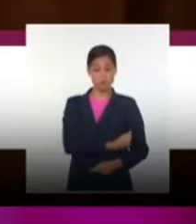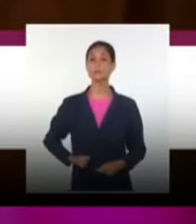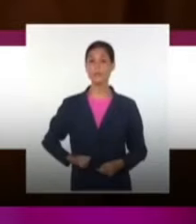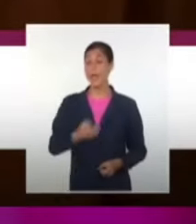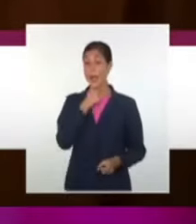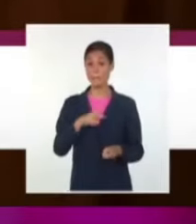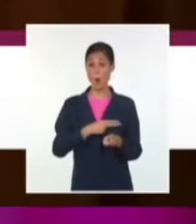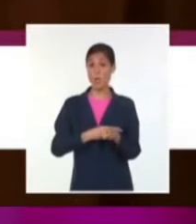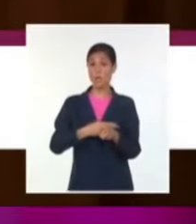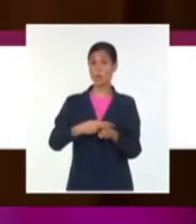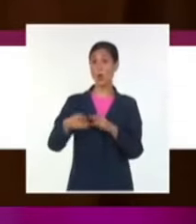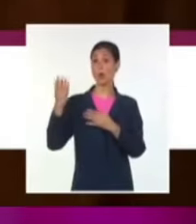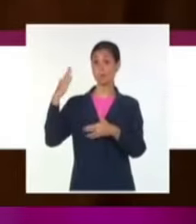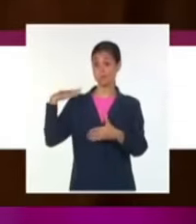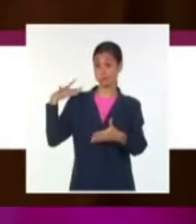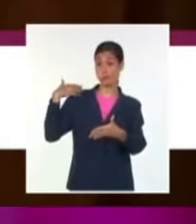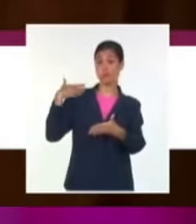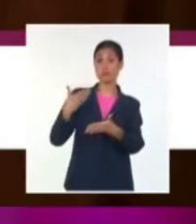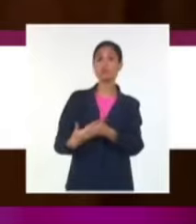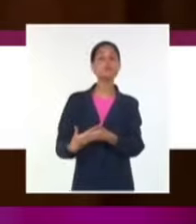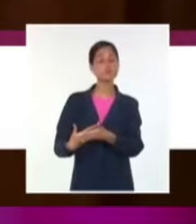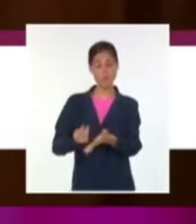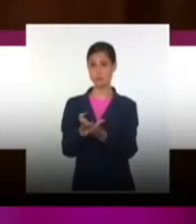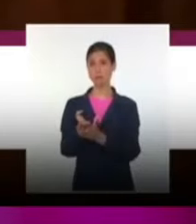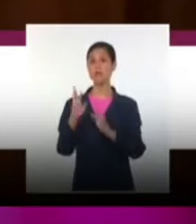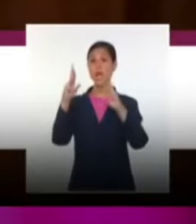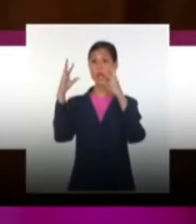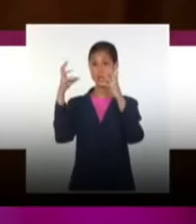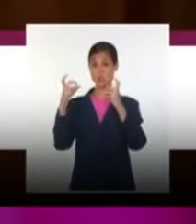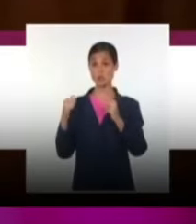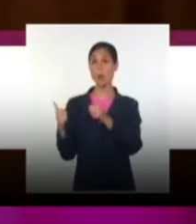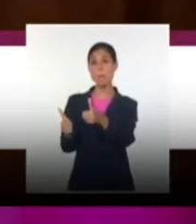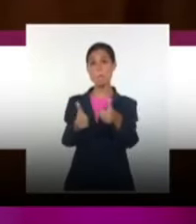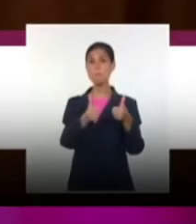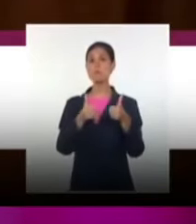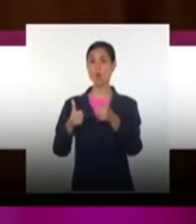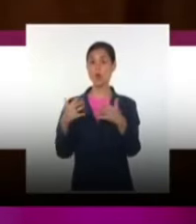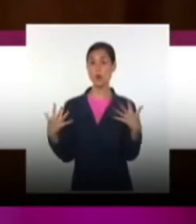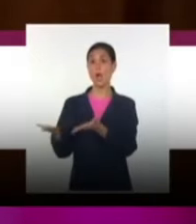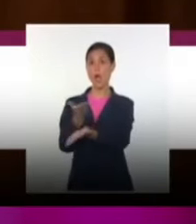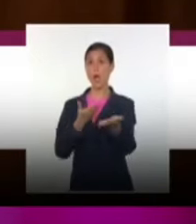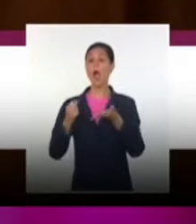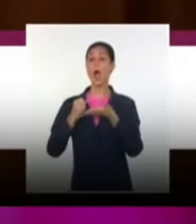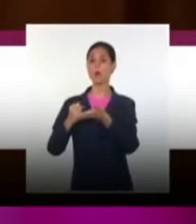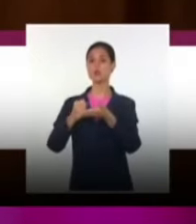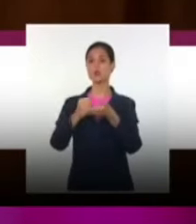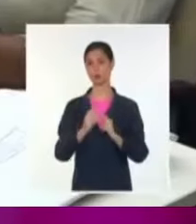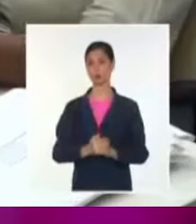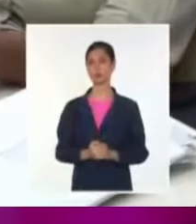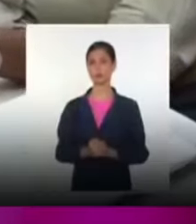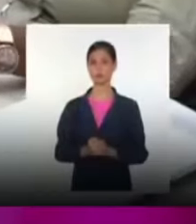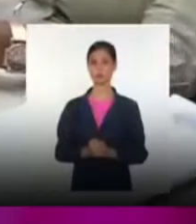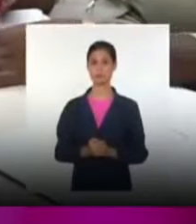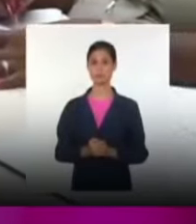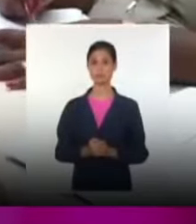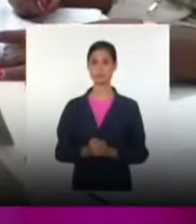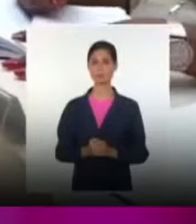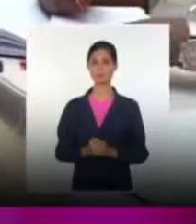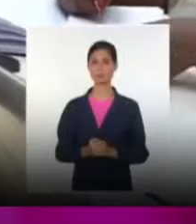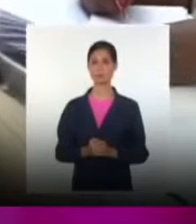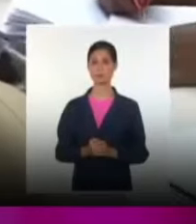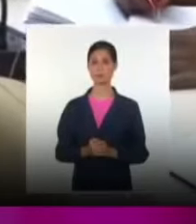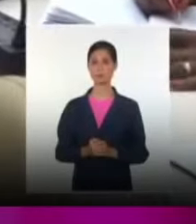hemos hecho, y convertir en hechos palpables y en resultados lo que aquí hemos analizado entre todos. Es ese el